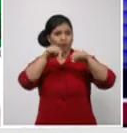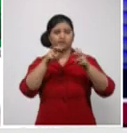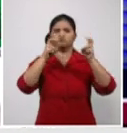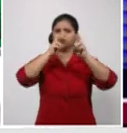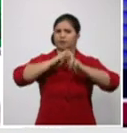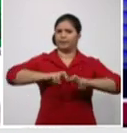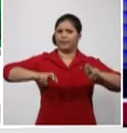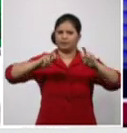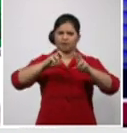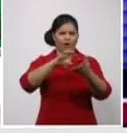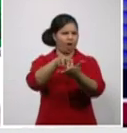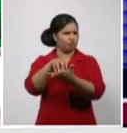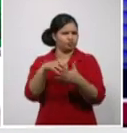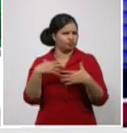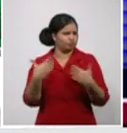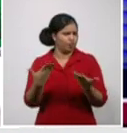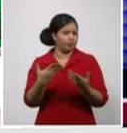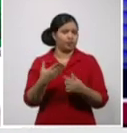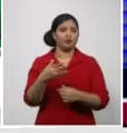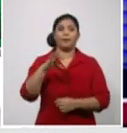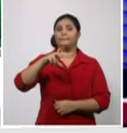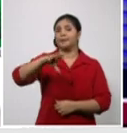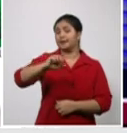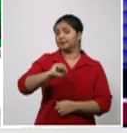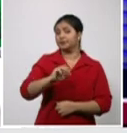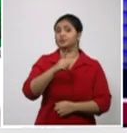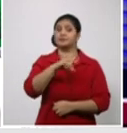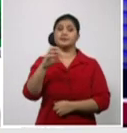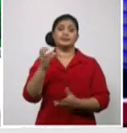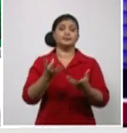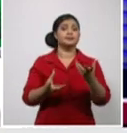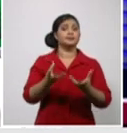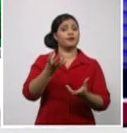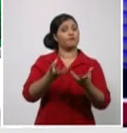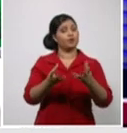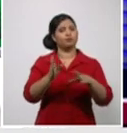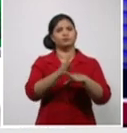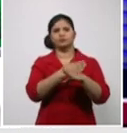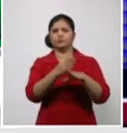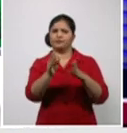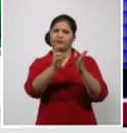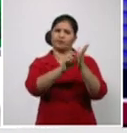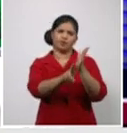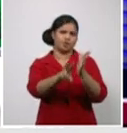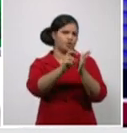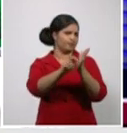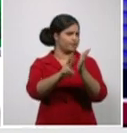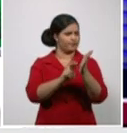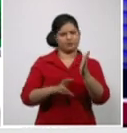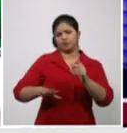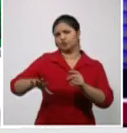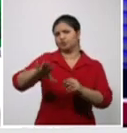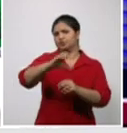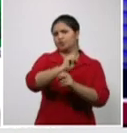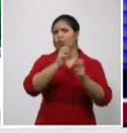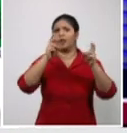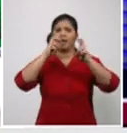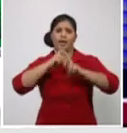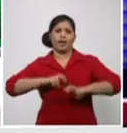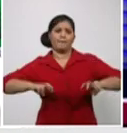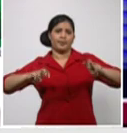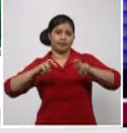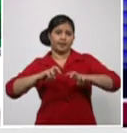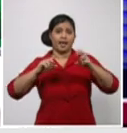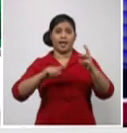Cienfuegos y el Centro de Investigaciones de Medicamentos, el CIDEN. Esas tres son los tres